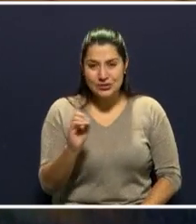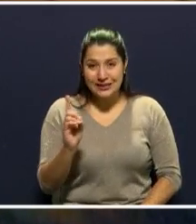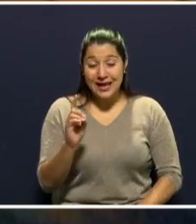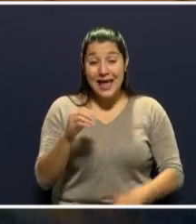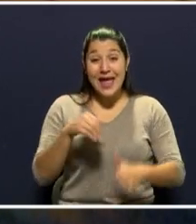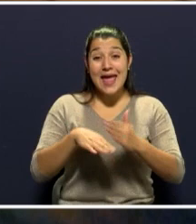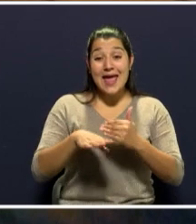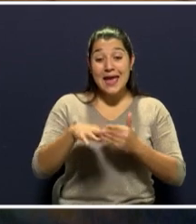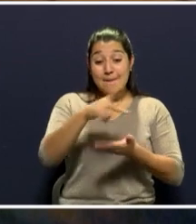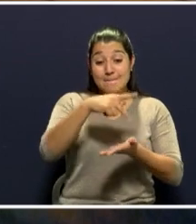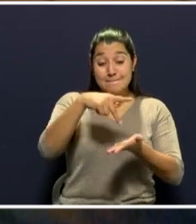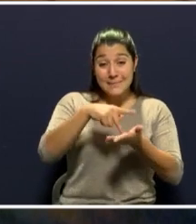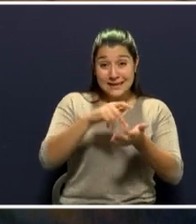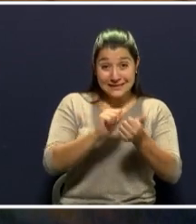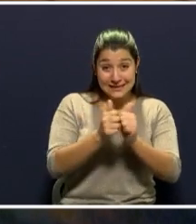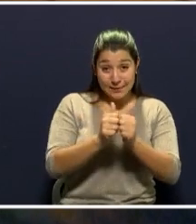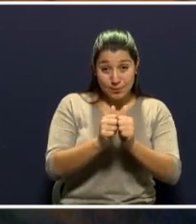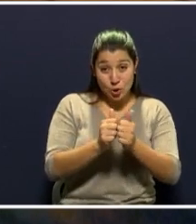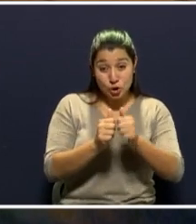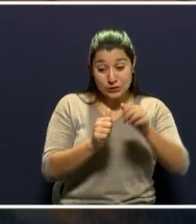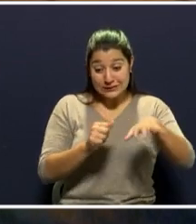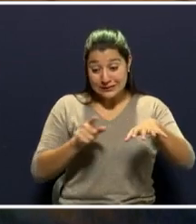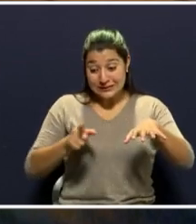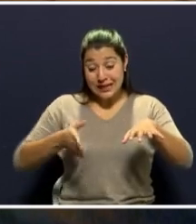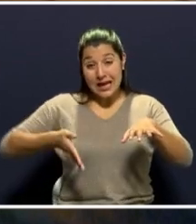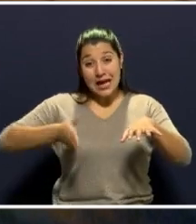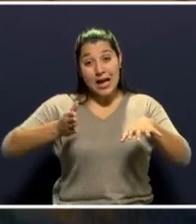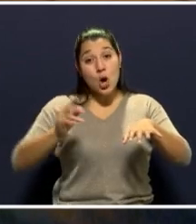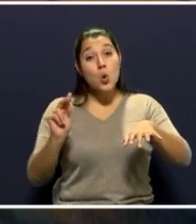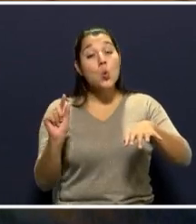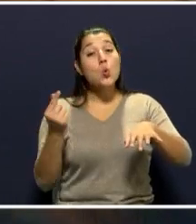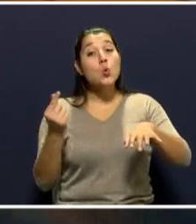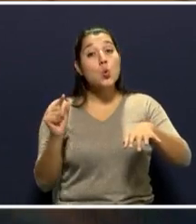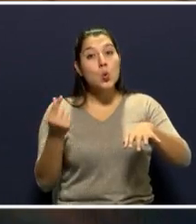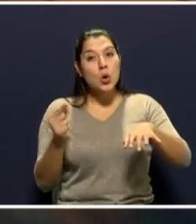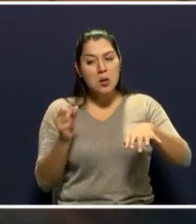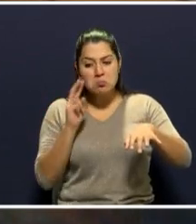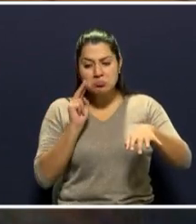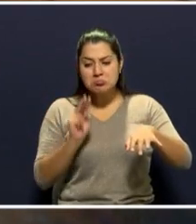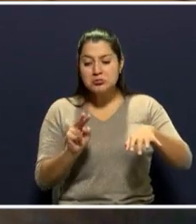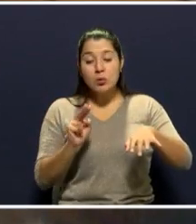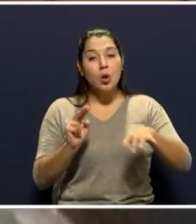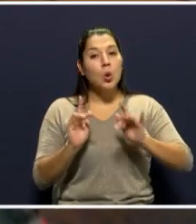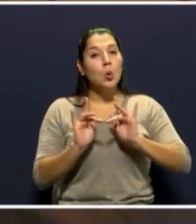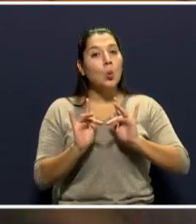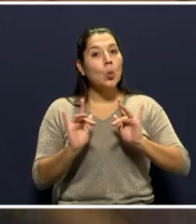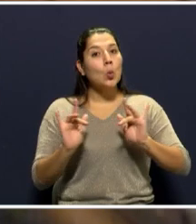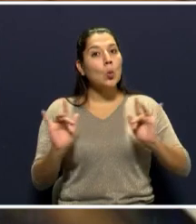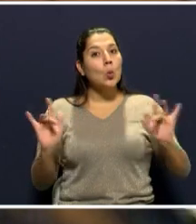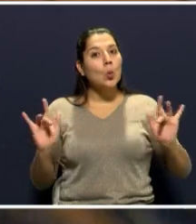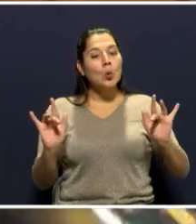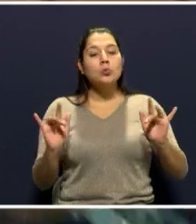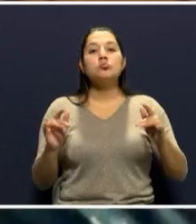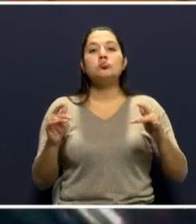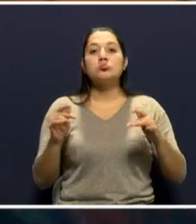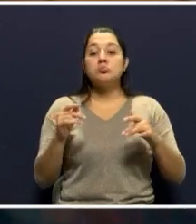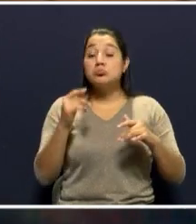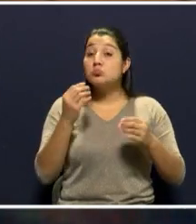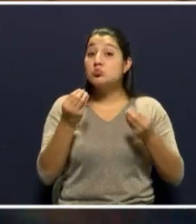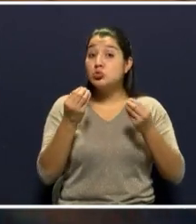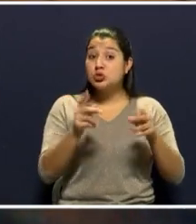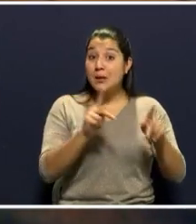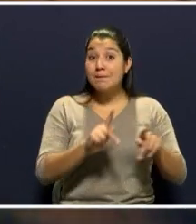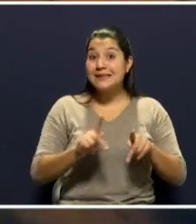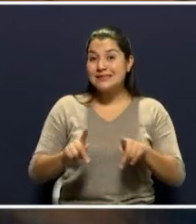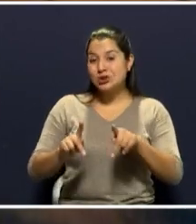la Plaza de los Deportes en La Uruca. El tránsito se ve completamente despejado, hay buen acatamiento